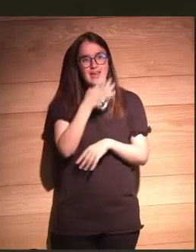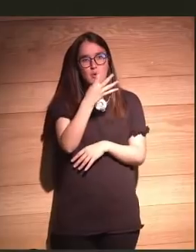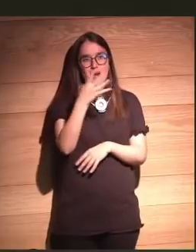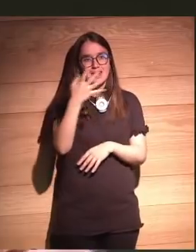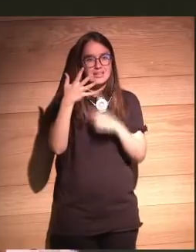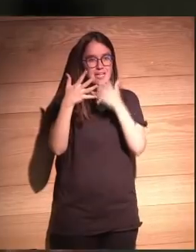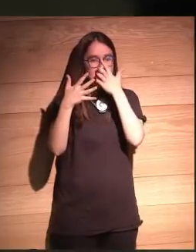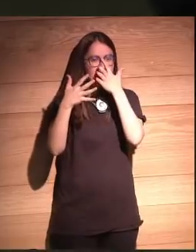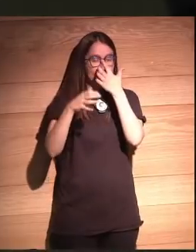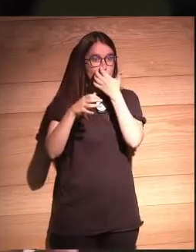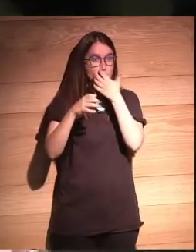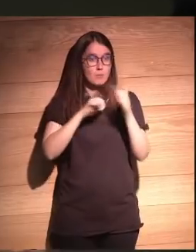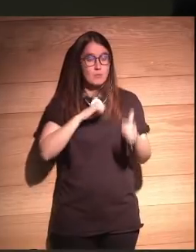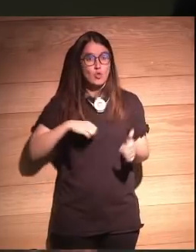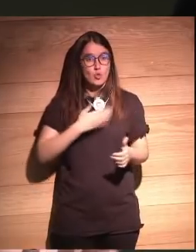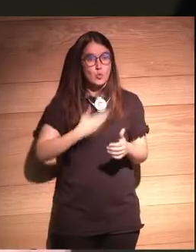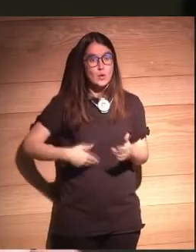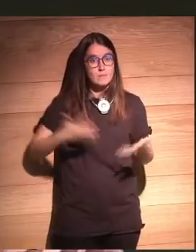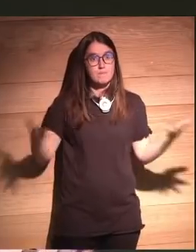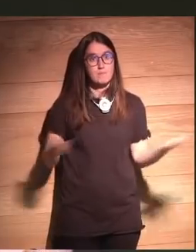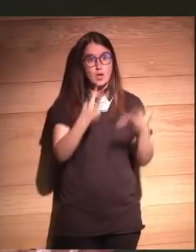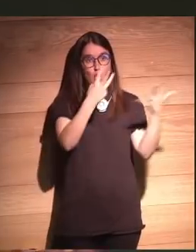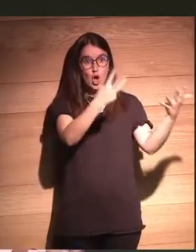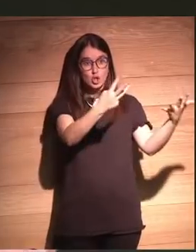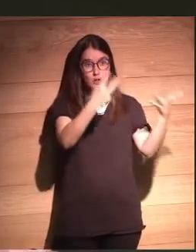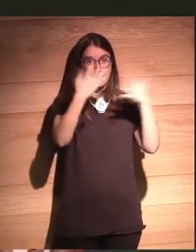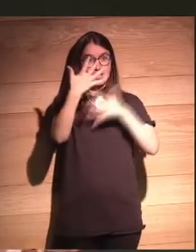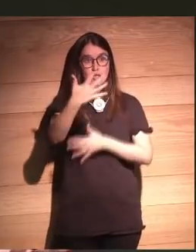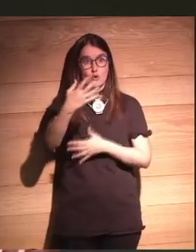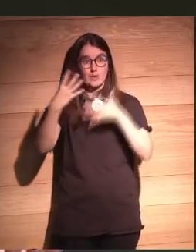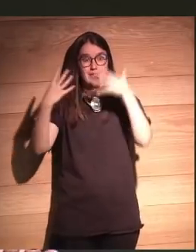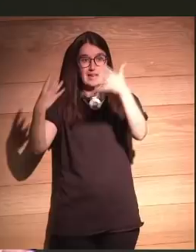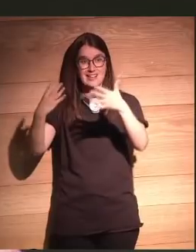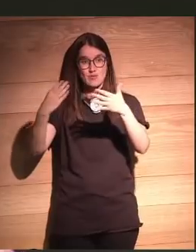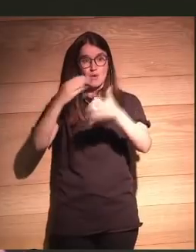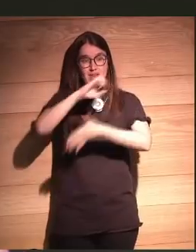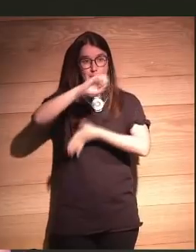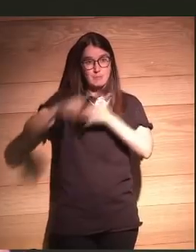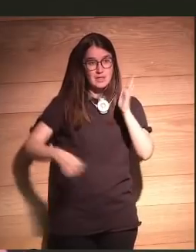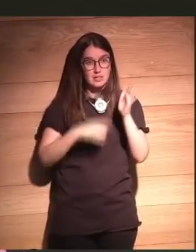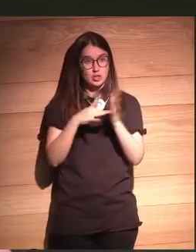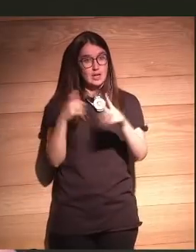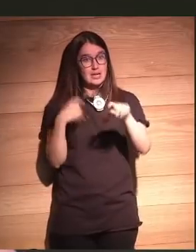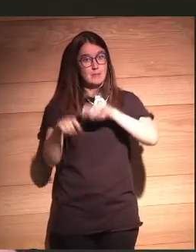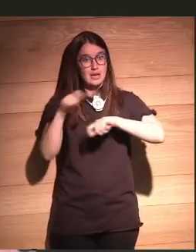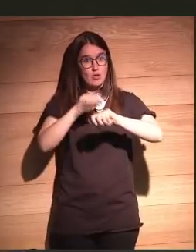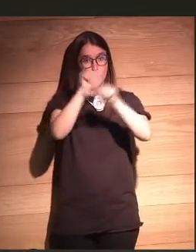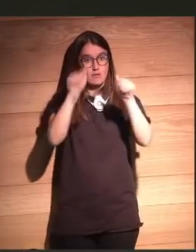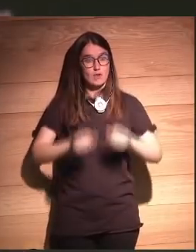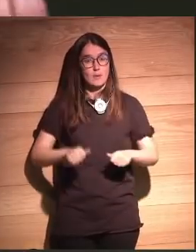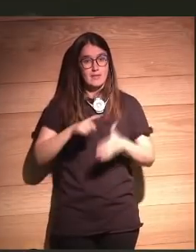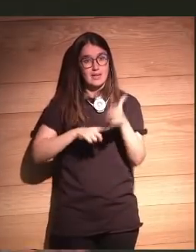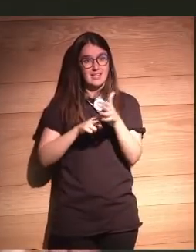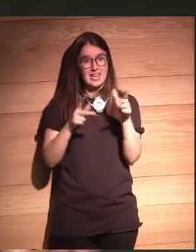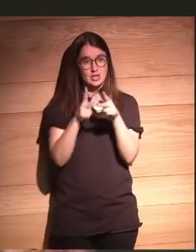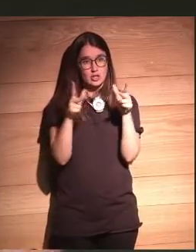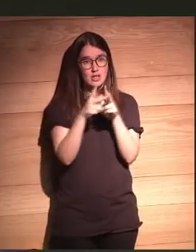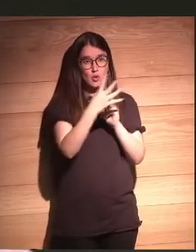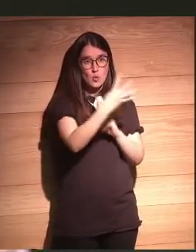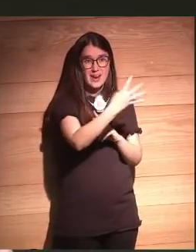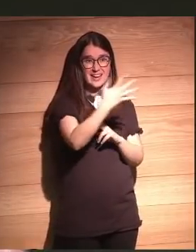45 particulares a movilizar 859 viviendas vacías que tenían en el mercado en forma de alquiler social. Dices,